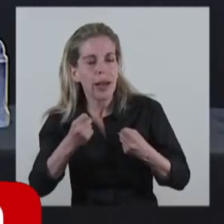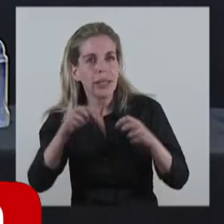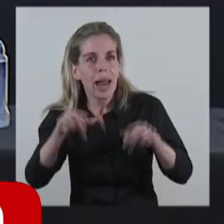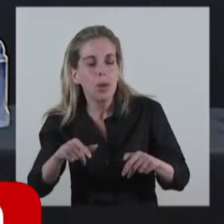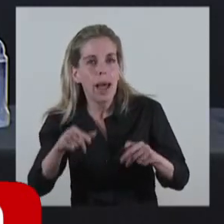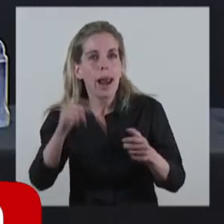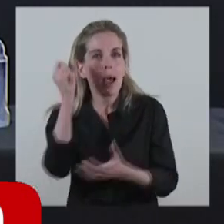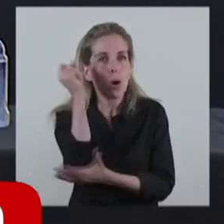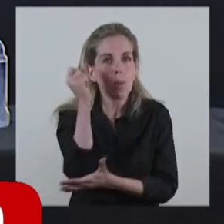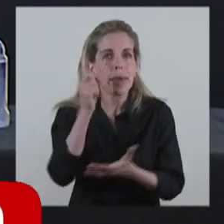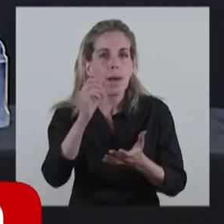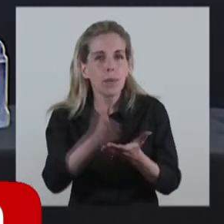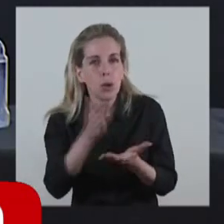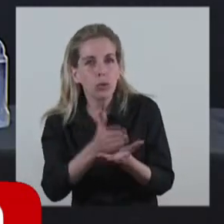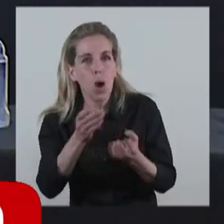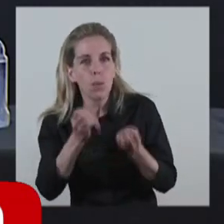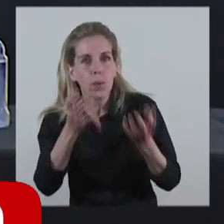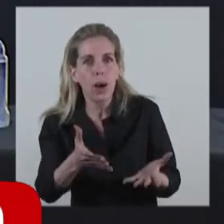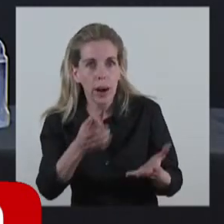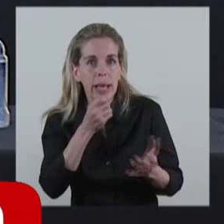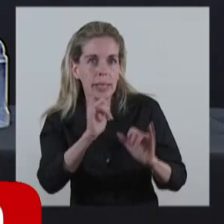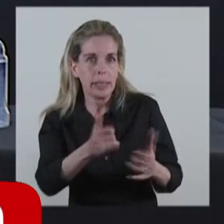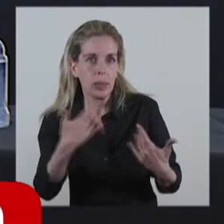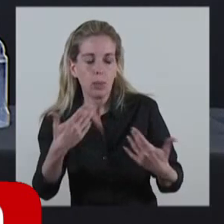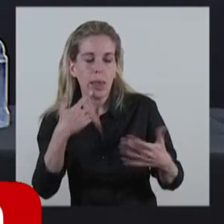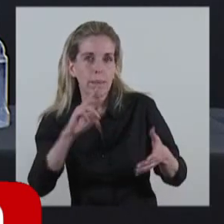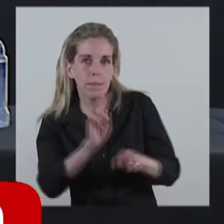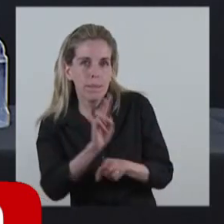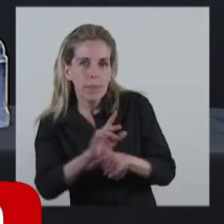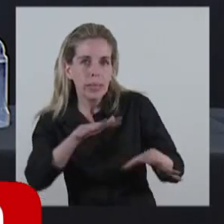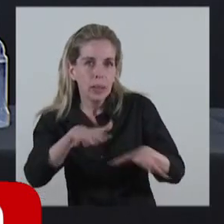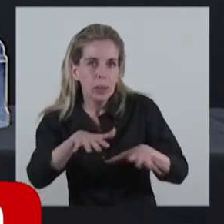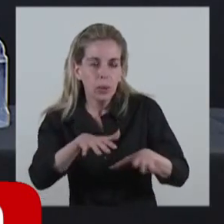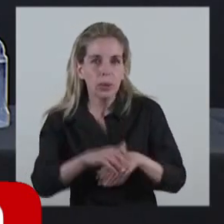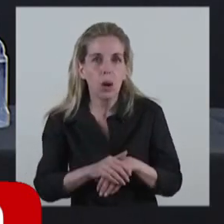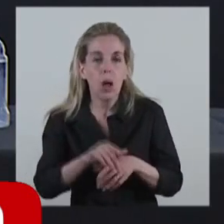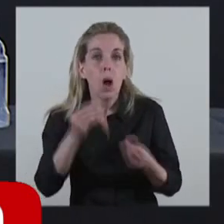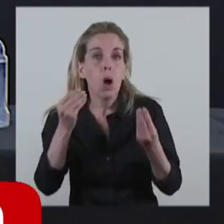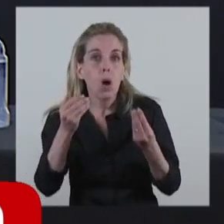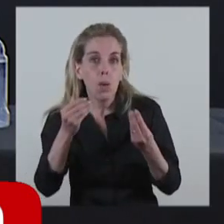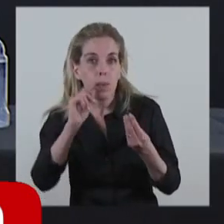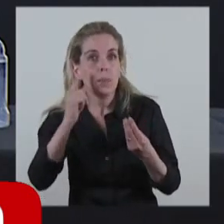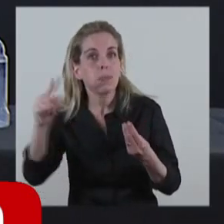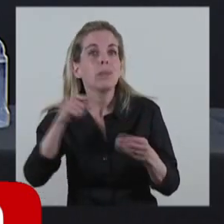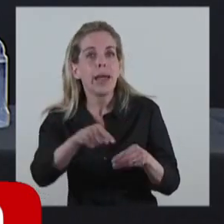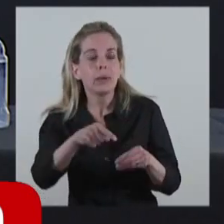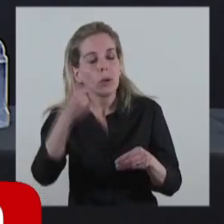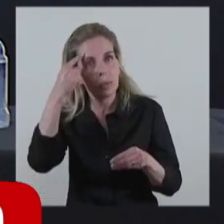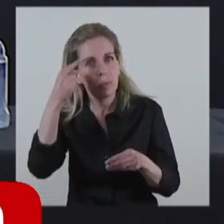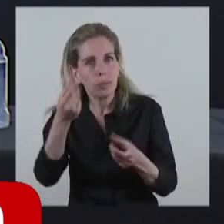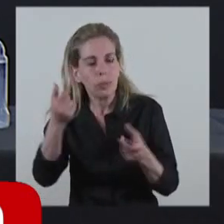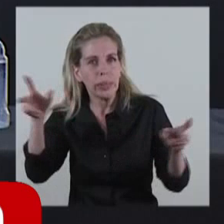fortaleza para poder defendernos de esa situación. La forma de lograr eso es acumulando